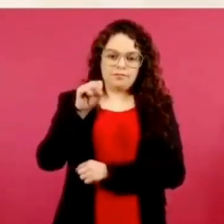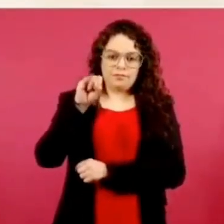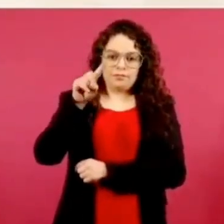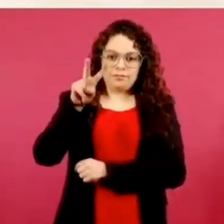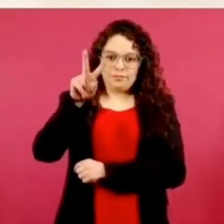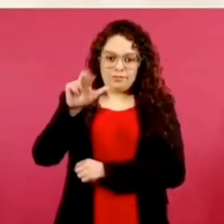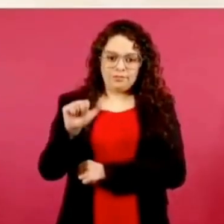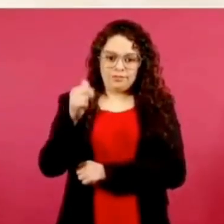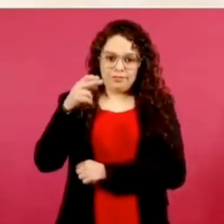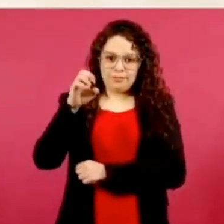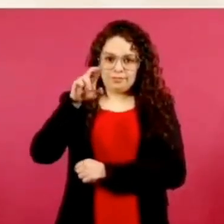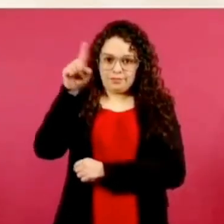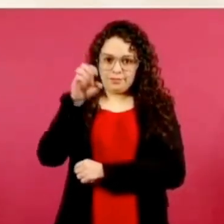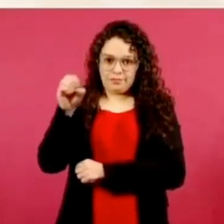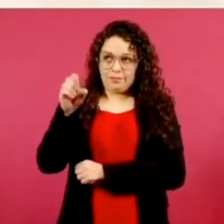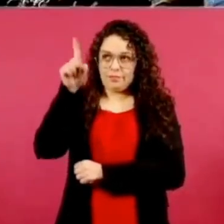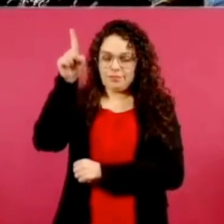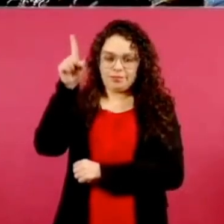el grande,